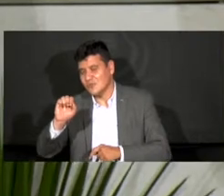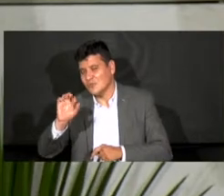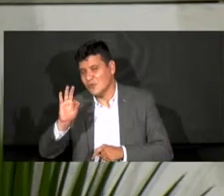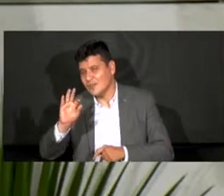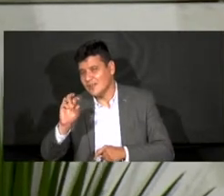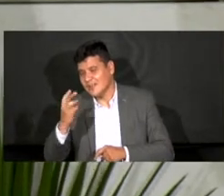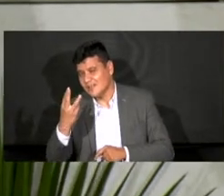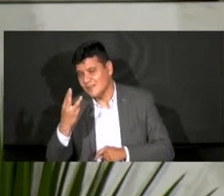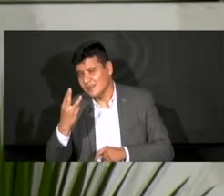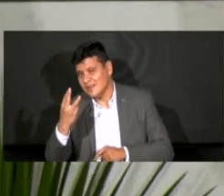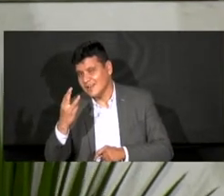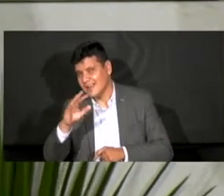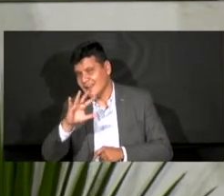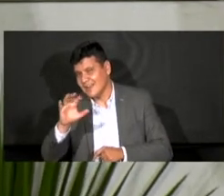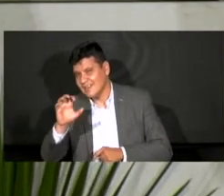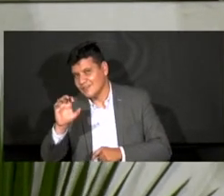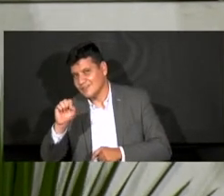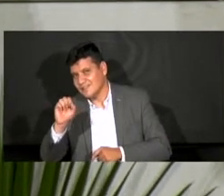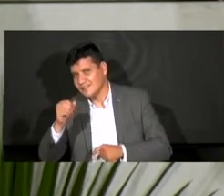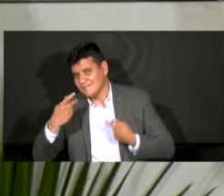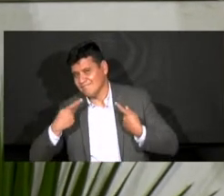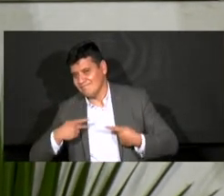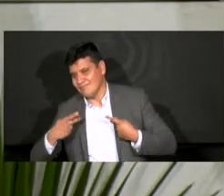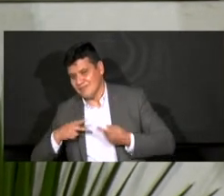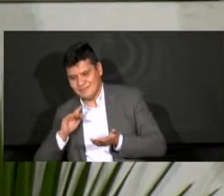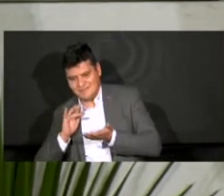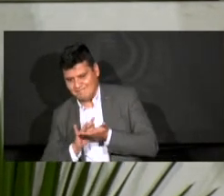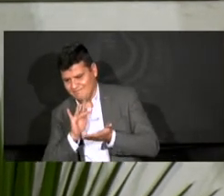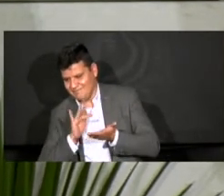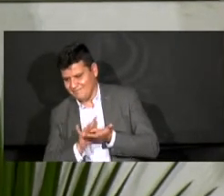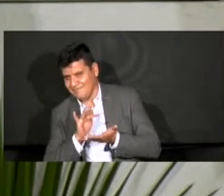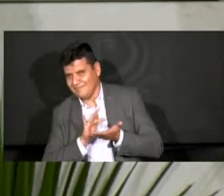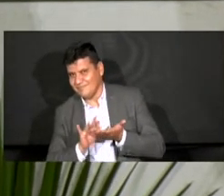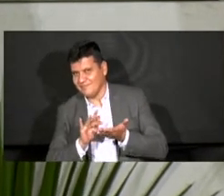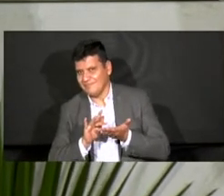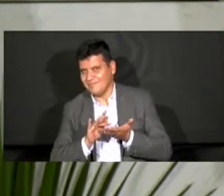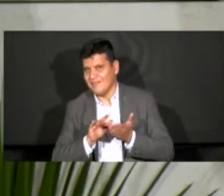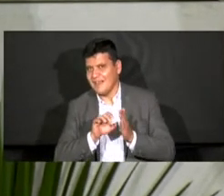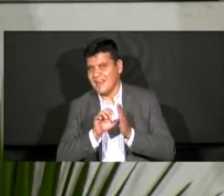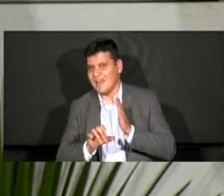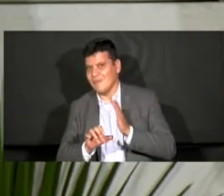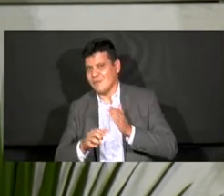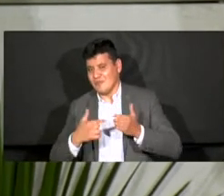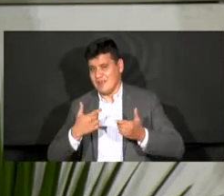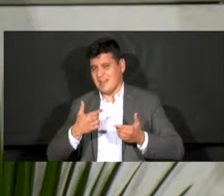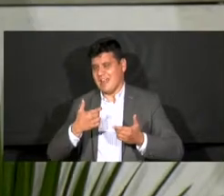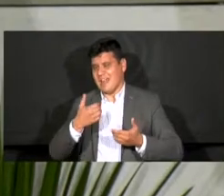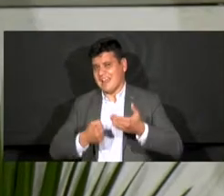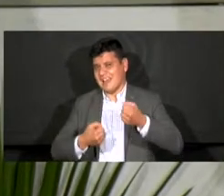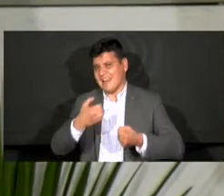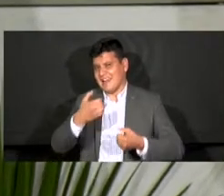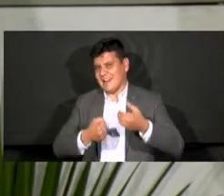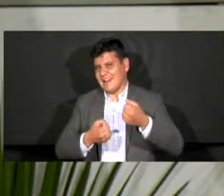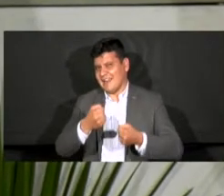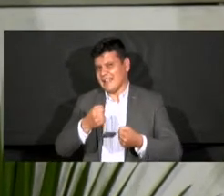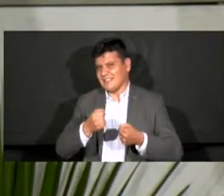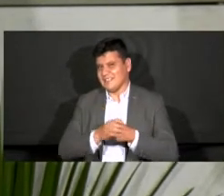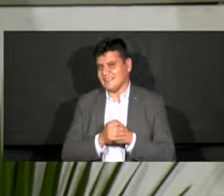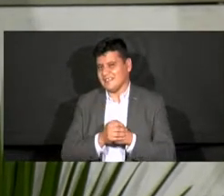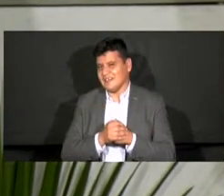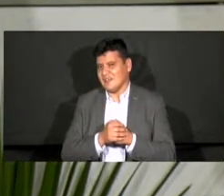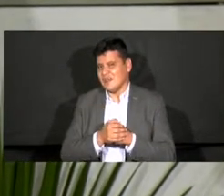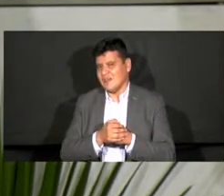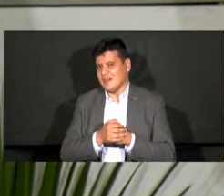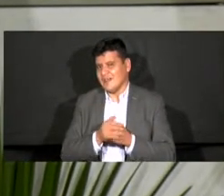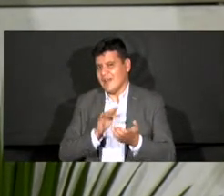643.560 personas y el programa de abasto social de la leche a 79.000. Para